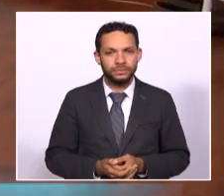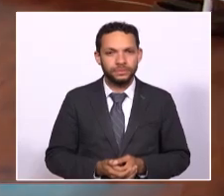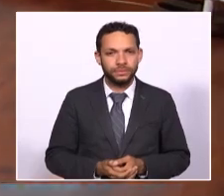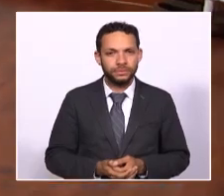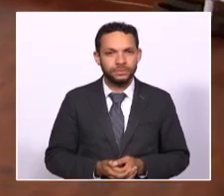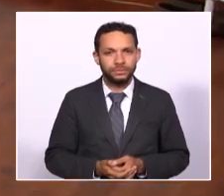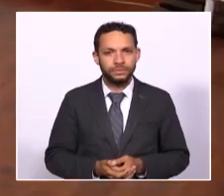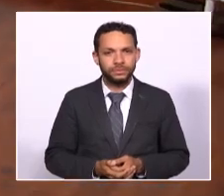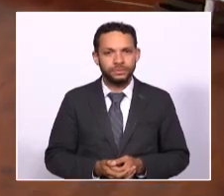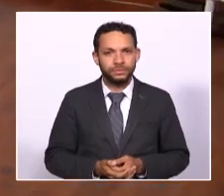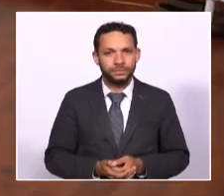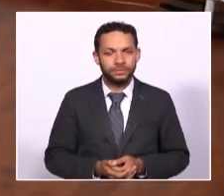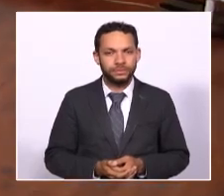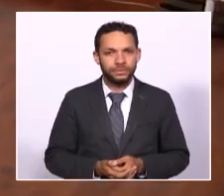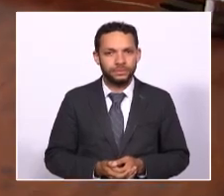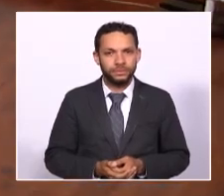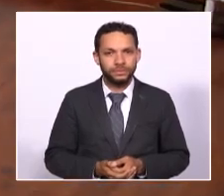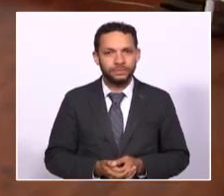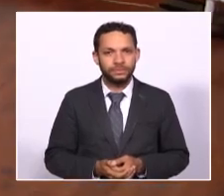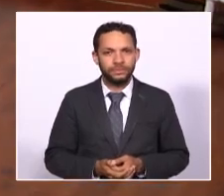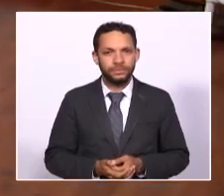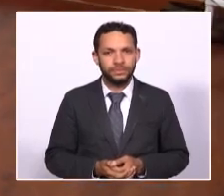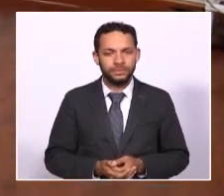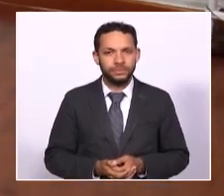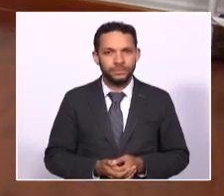Esta mano va a coger tu cara, tu cabeza.